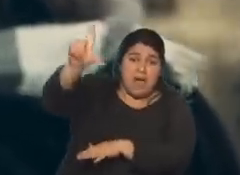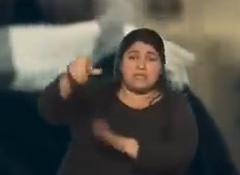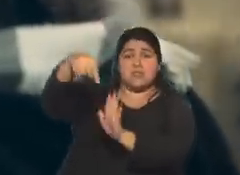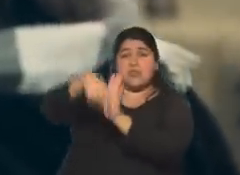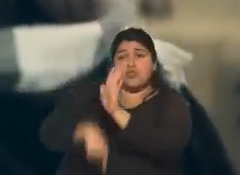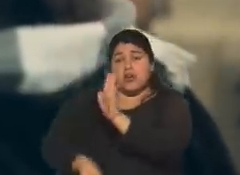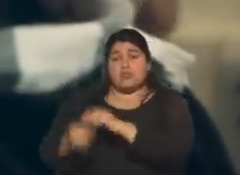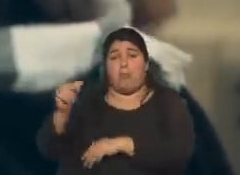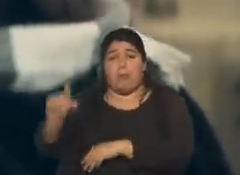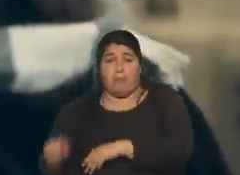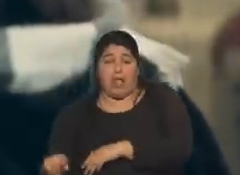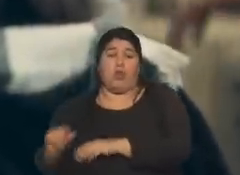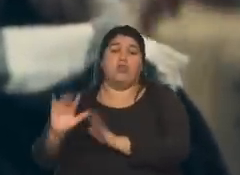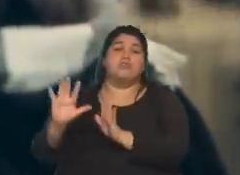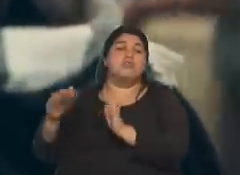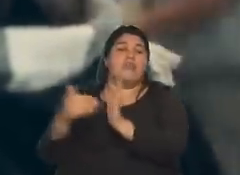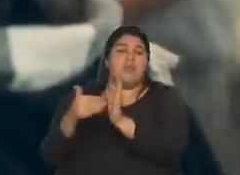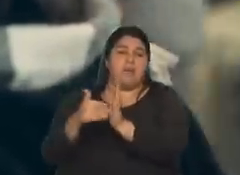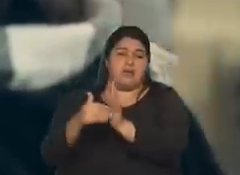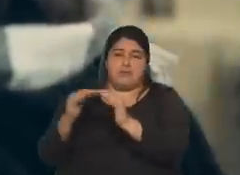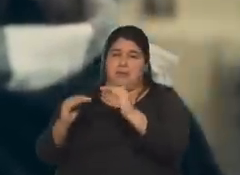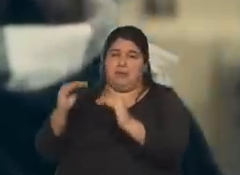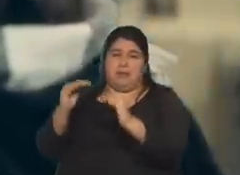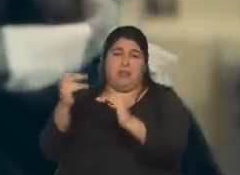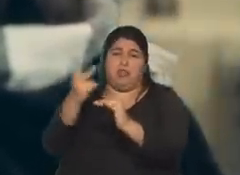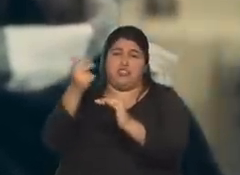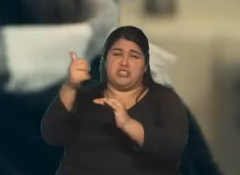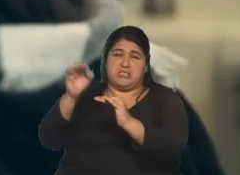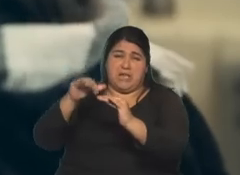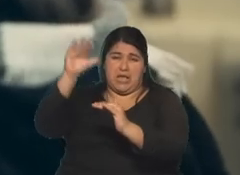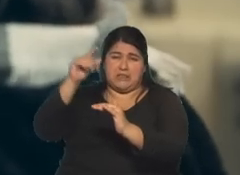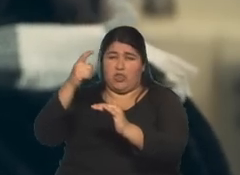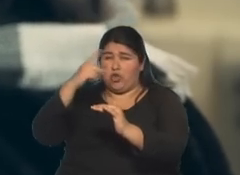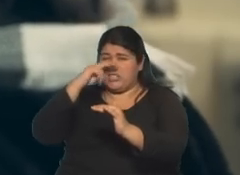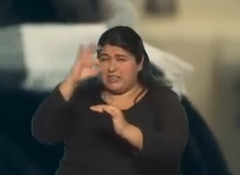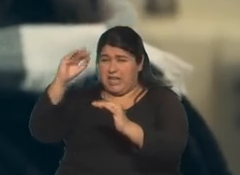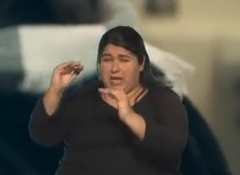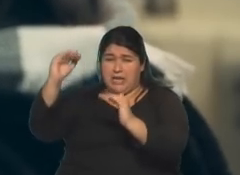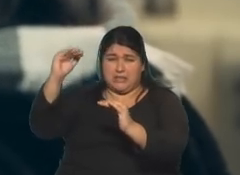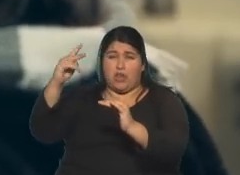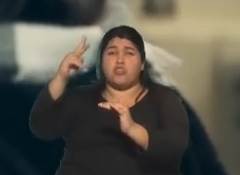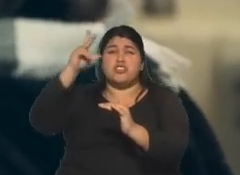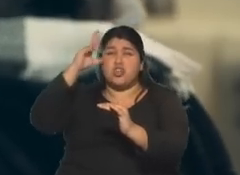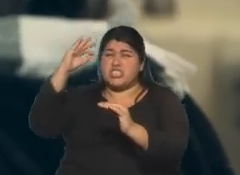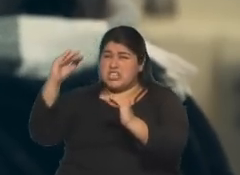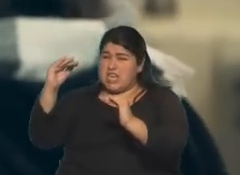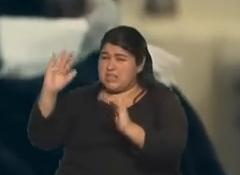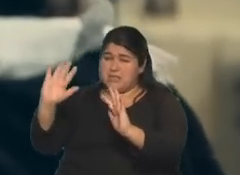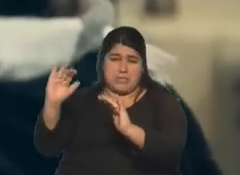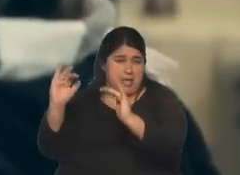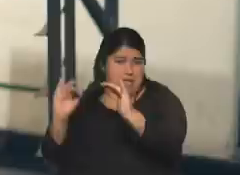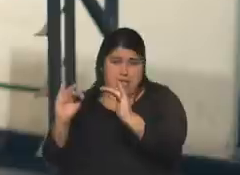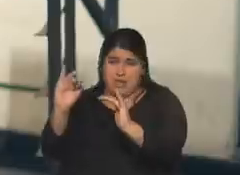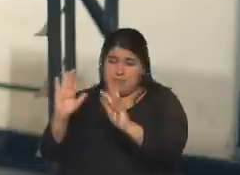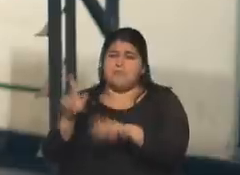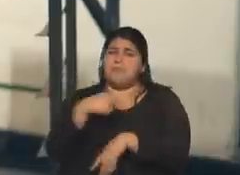sur, por ejemplo. Pero no tendría que superar los 260, 270 280 pesos, como mucho. Es